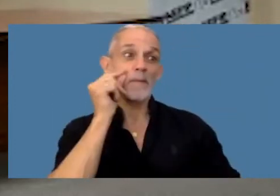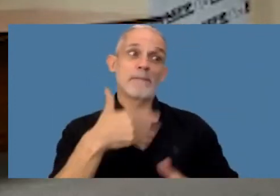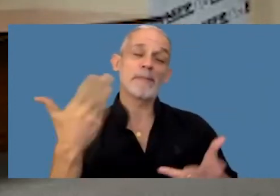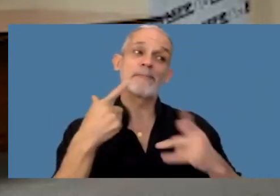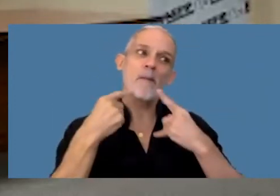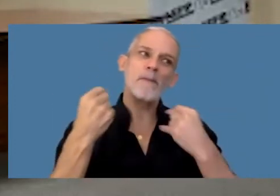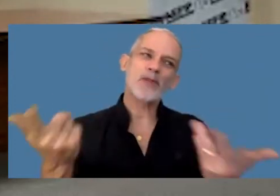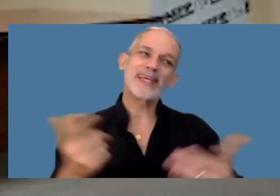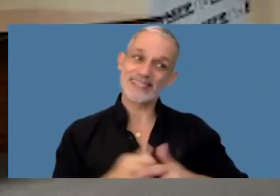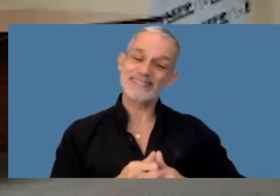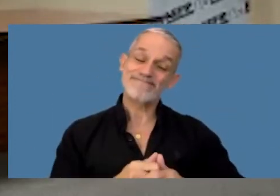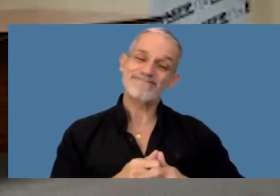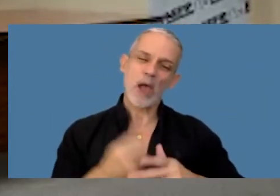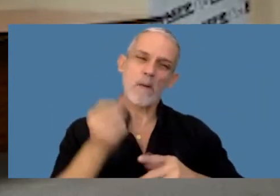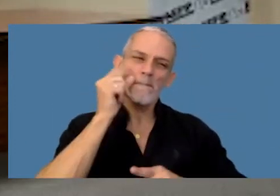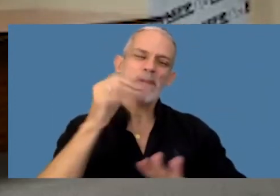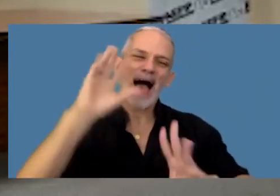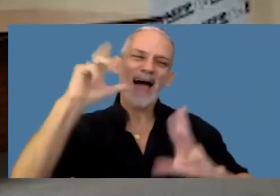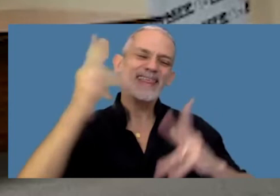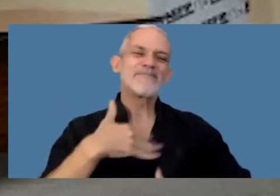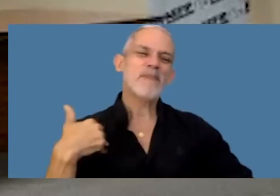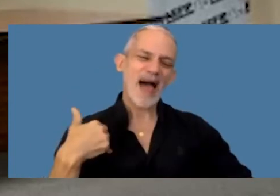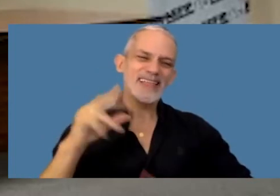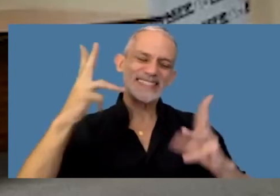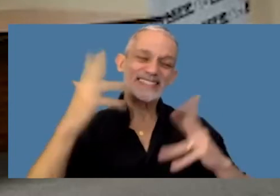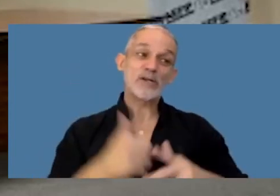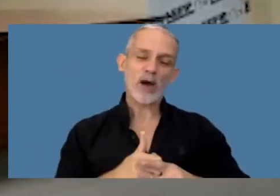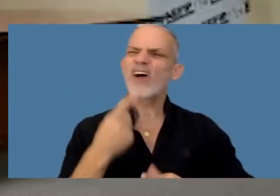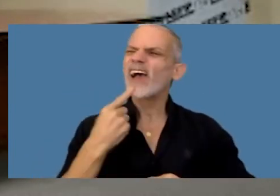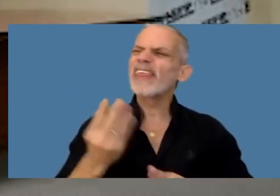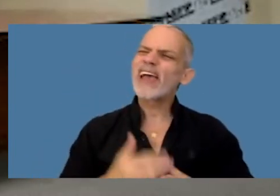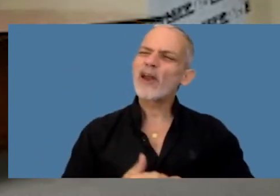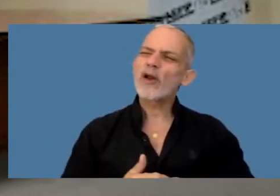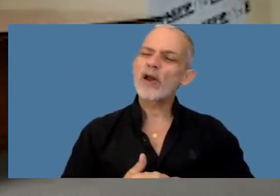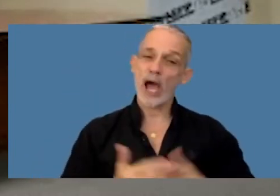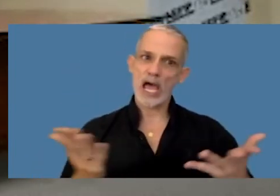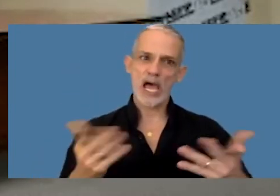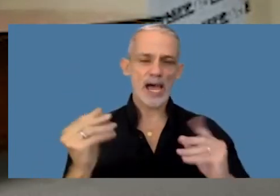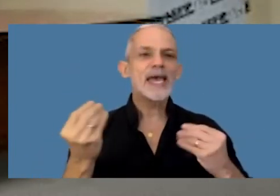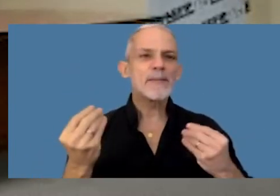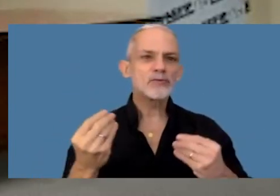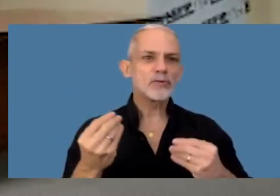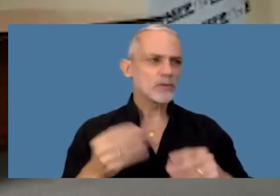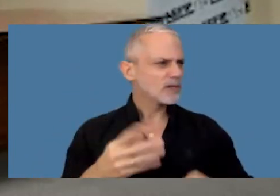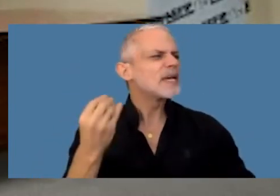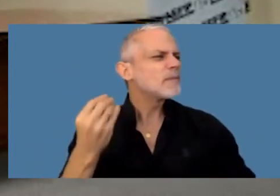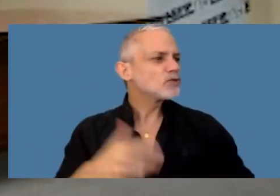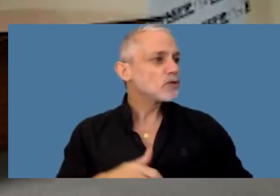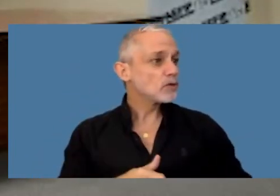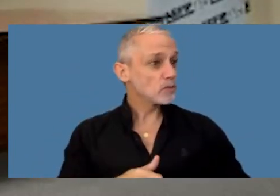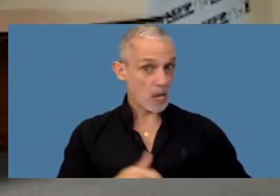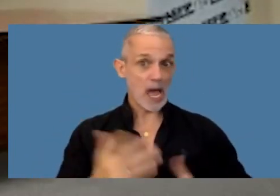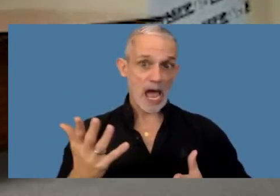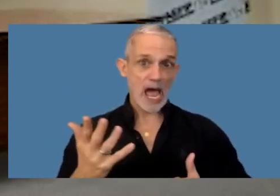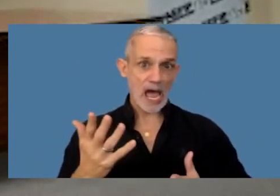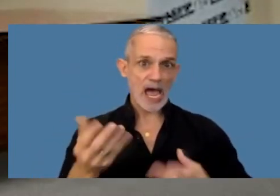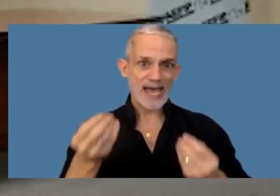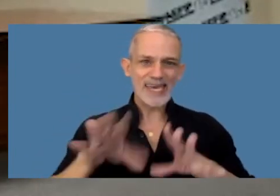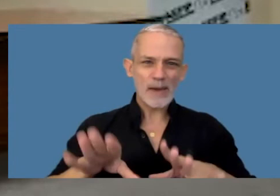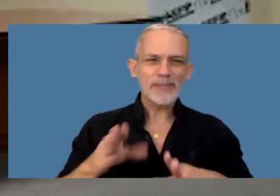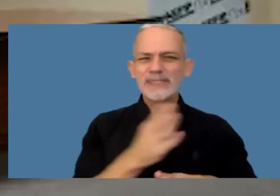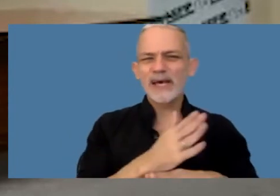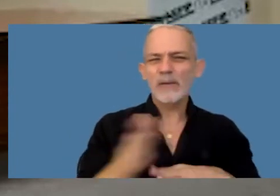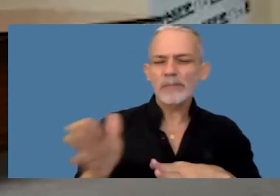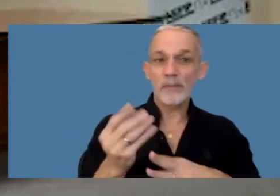han hablado. ¿Y qué han dicho? Bueno, por lo que pasó. ¿Qué pasó? Y ahí empieza, obviamente,